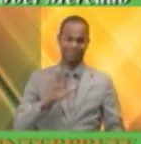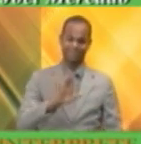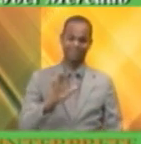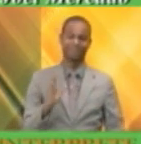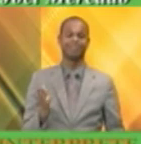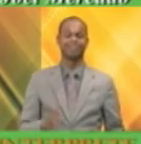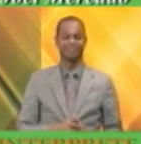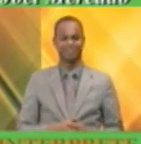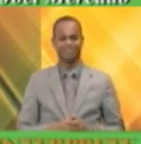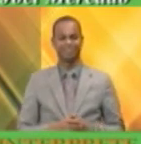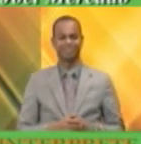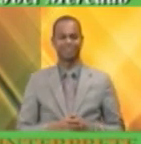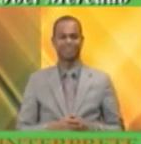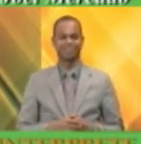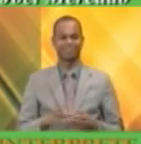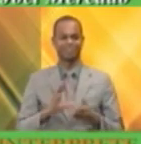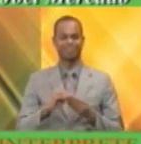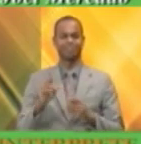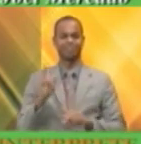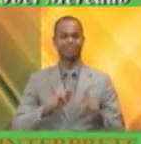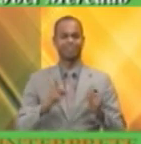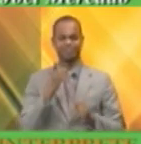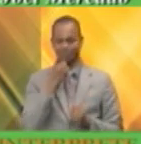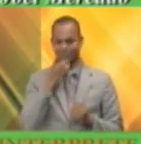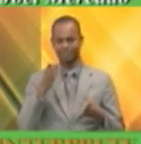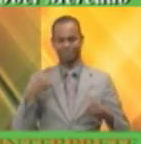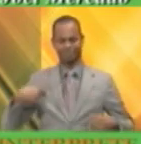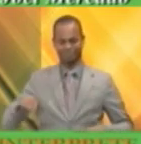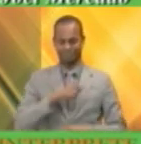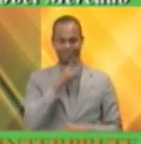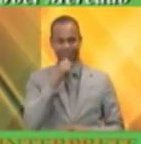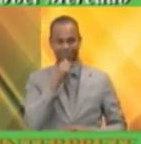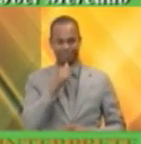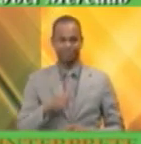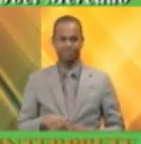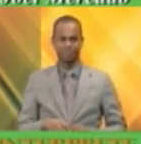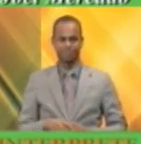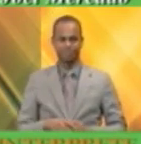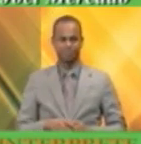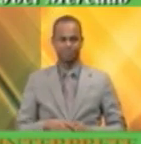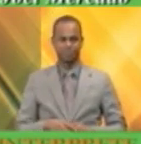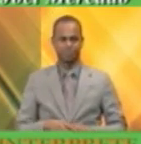oportunidad que de decirle al pueblo dominicano quiénes somos. Claro.